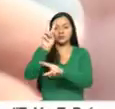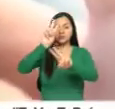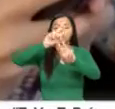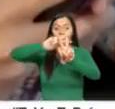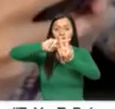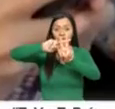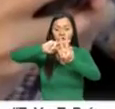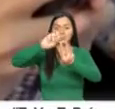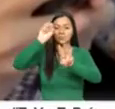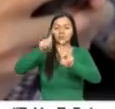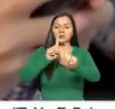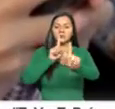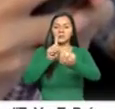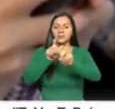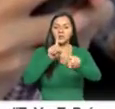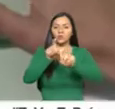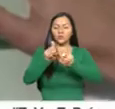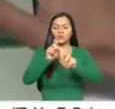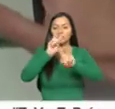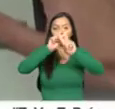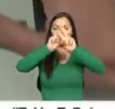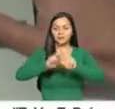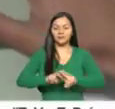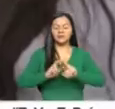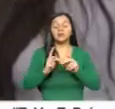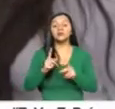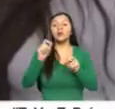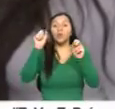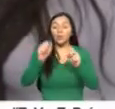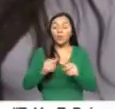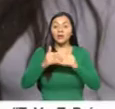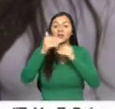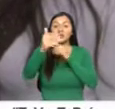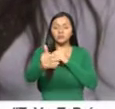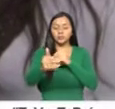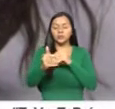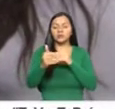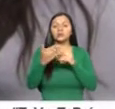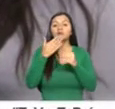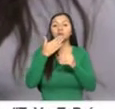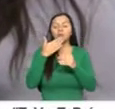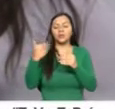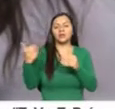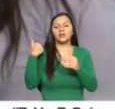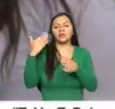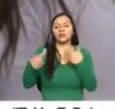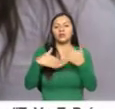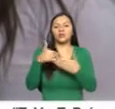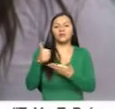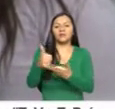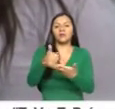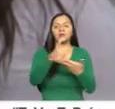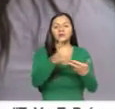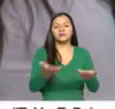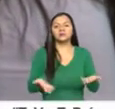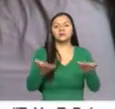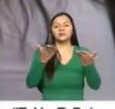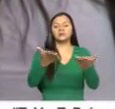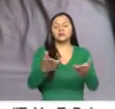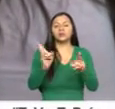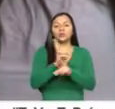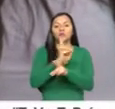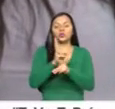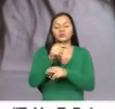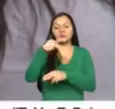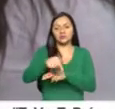numeral y contestar preguntas de verificación. Posterior a ello, usted podrá obtener los beneficios que brinda la